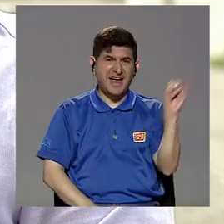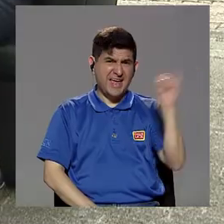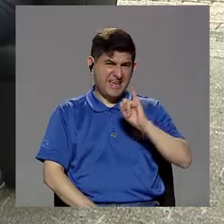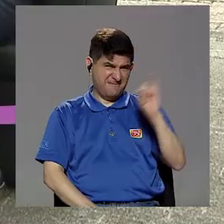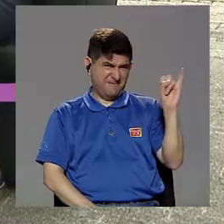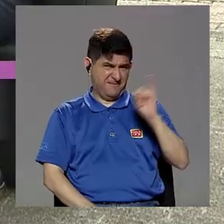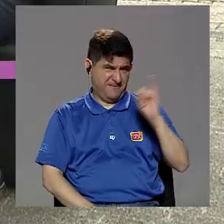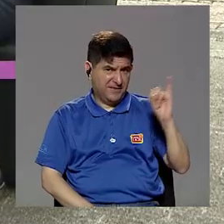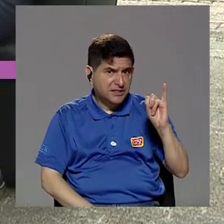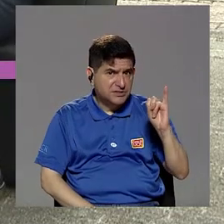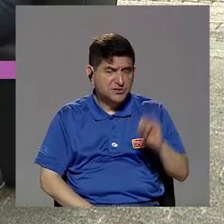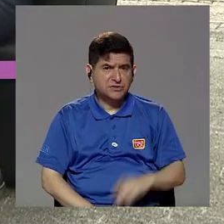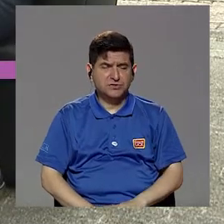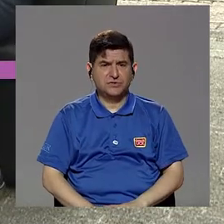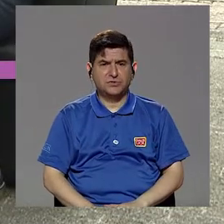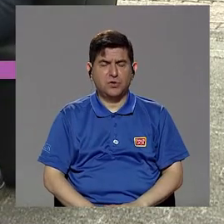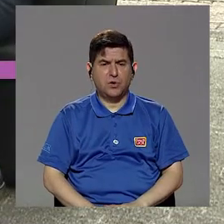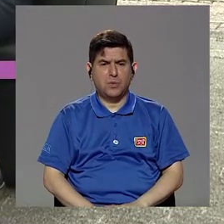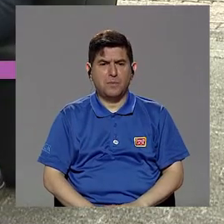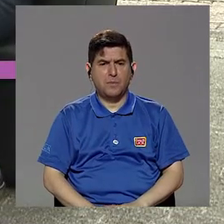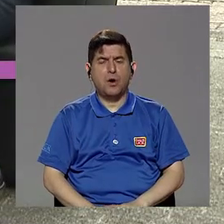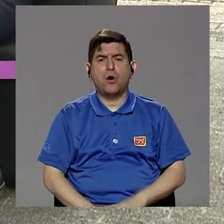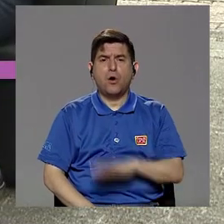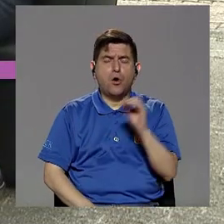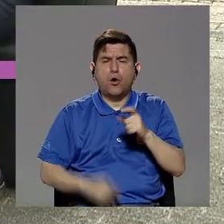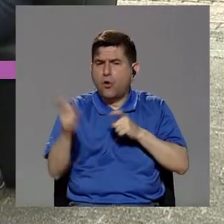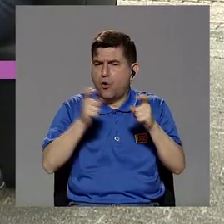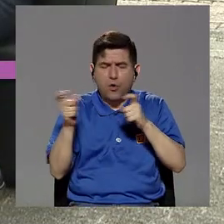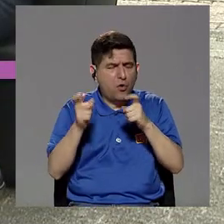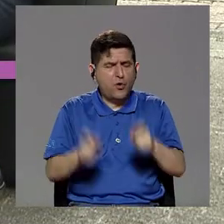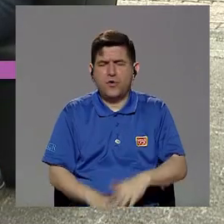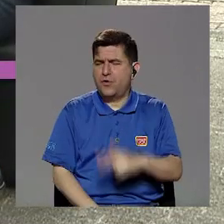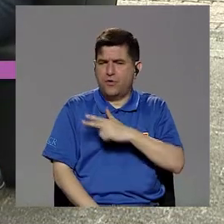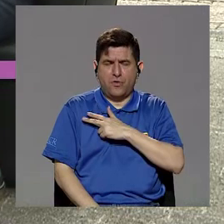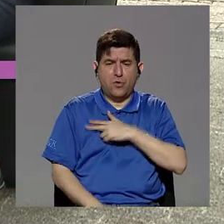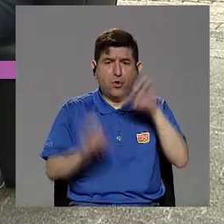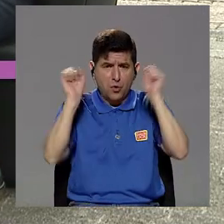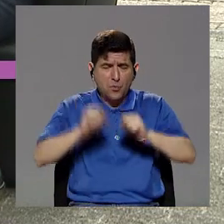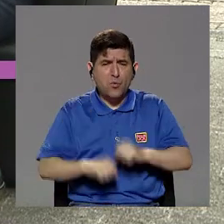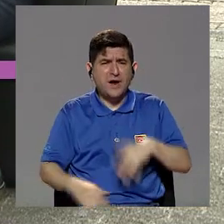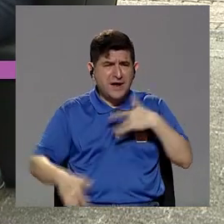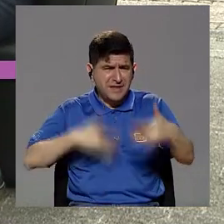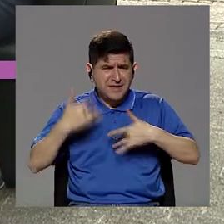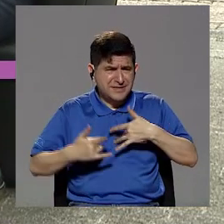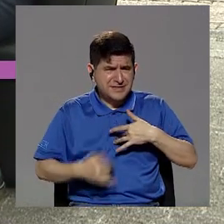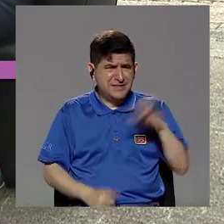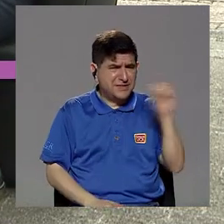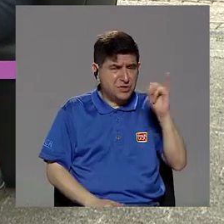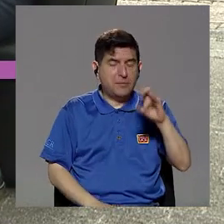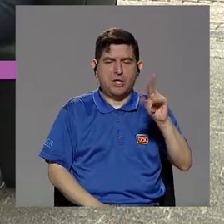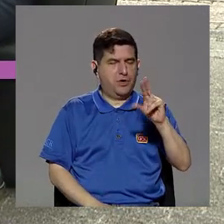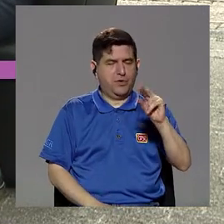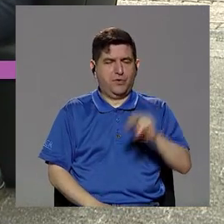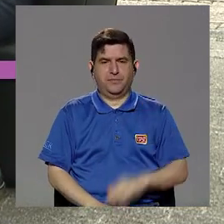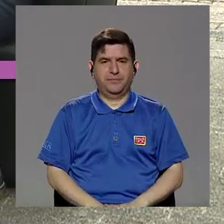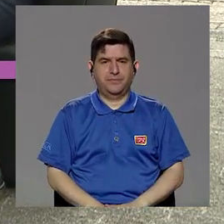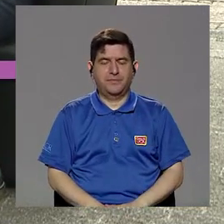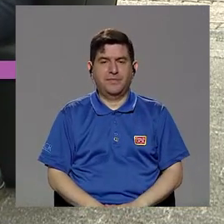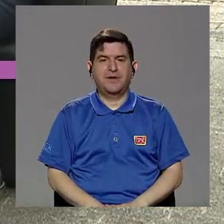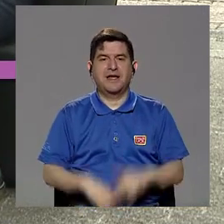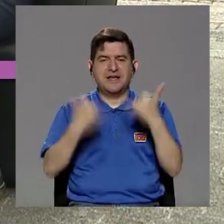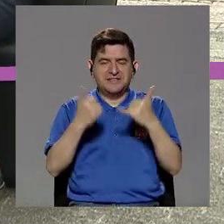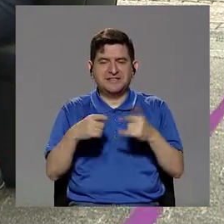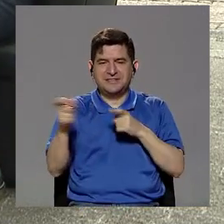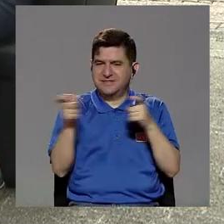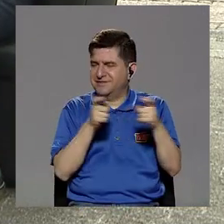la infección, digamos, la incontinencia puede ser un síntoma de la infección. No necesariamente. Sí. O sea, generalmente ya